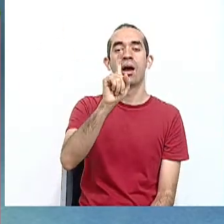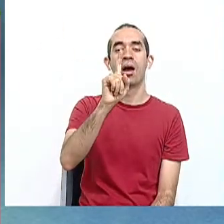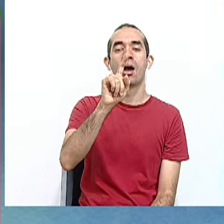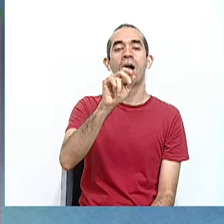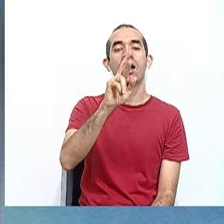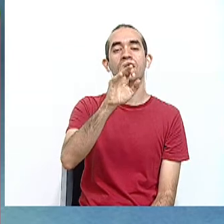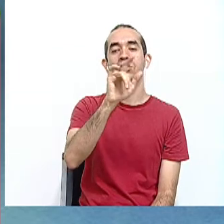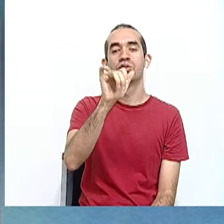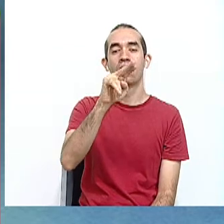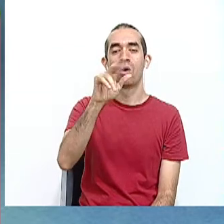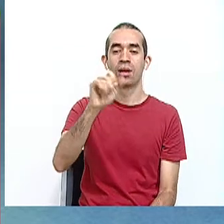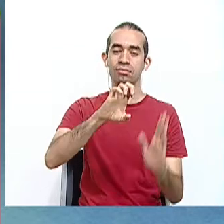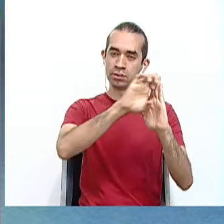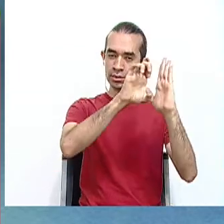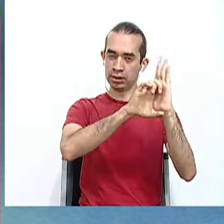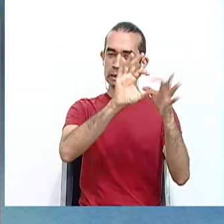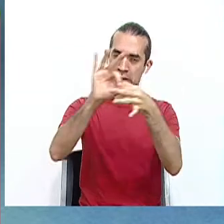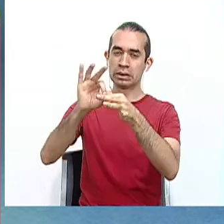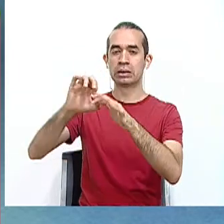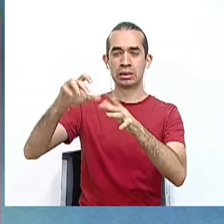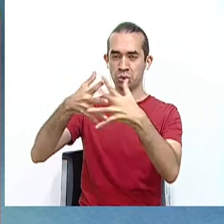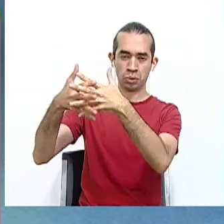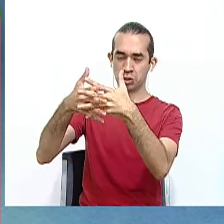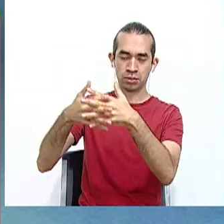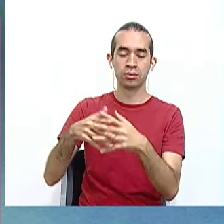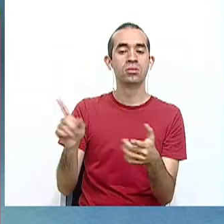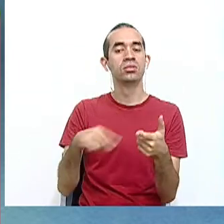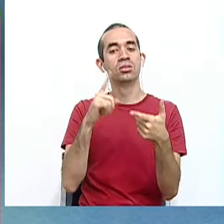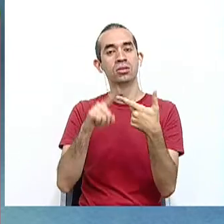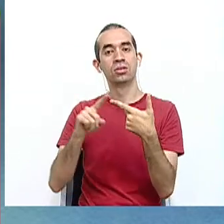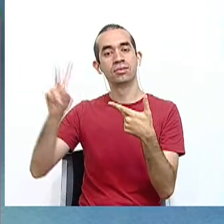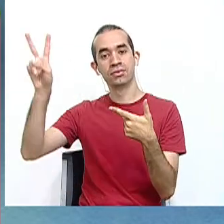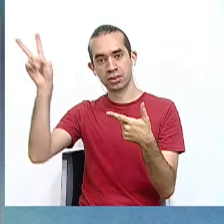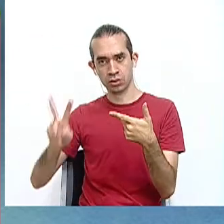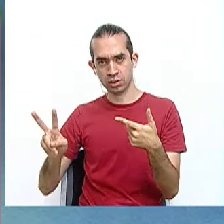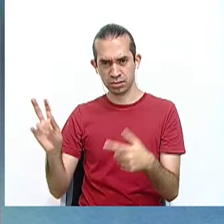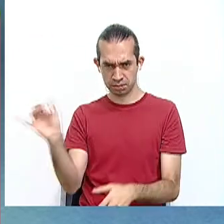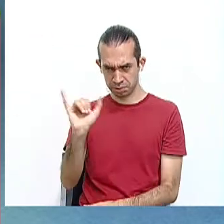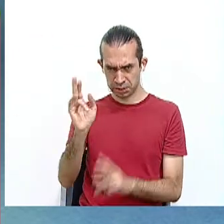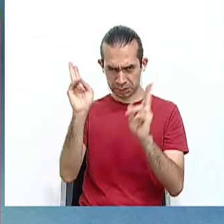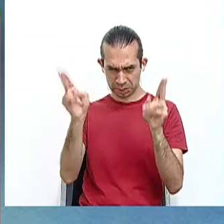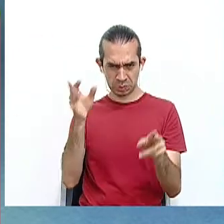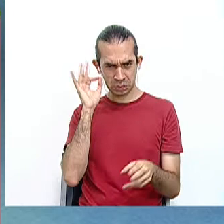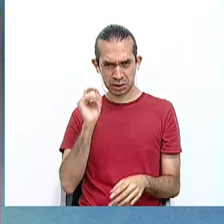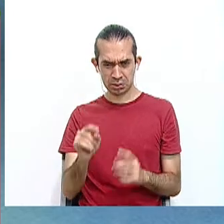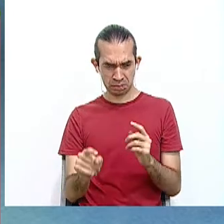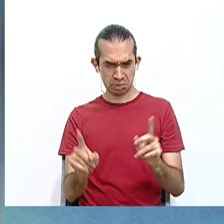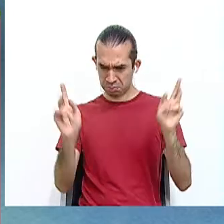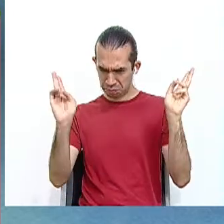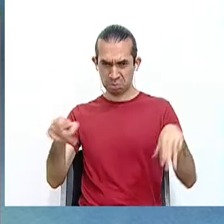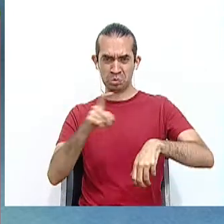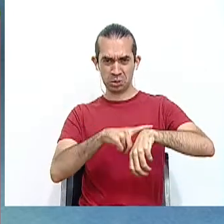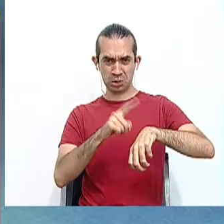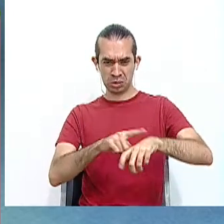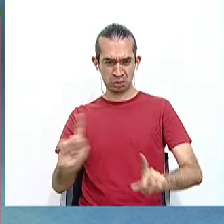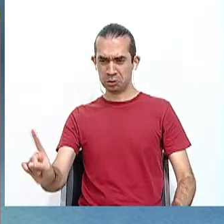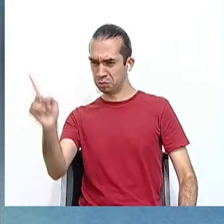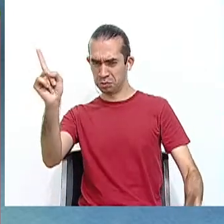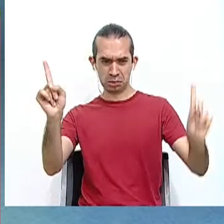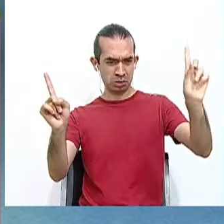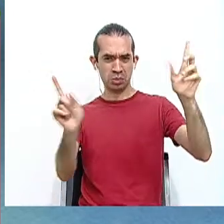segunda sobre Venezuela. Qué interesante. Podríamos decir la misma señora en diferentes lugares al mismo tiempo.